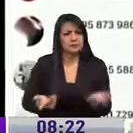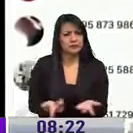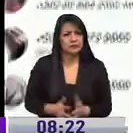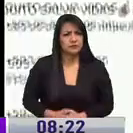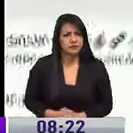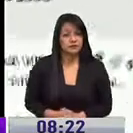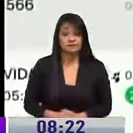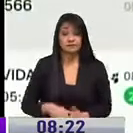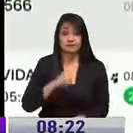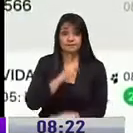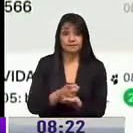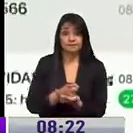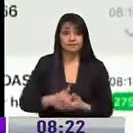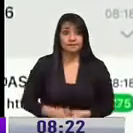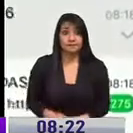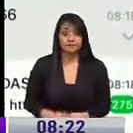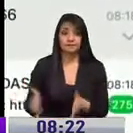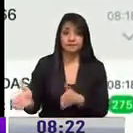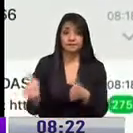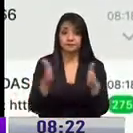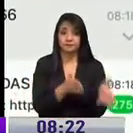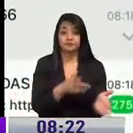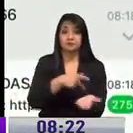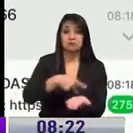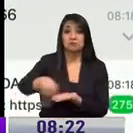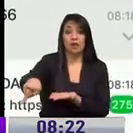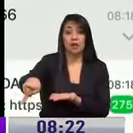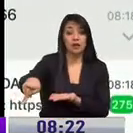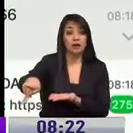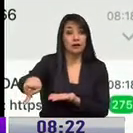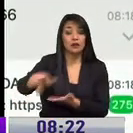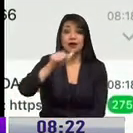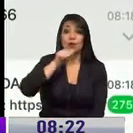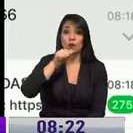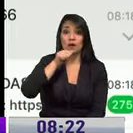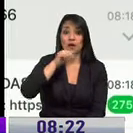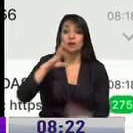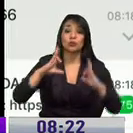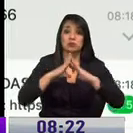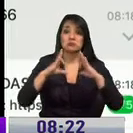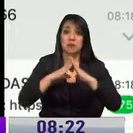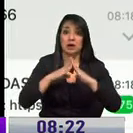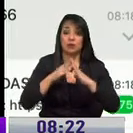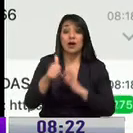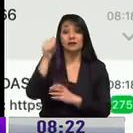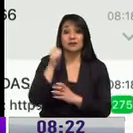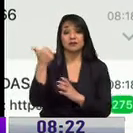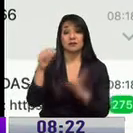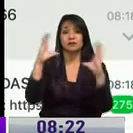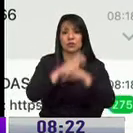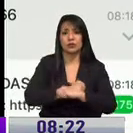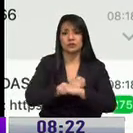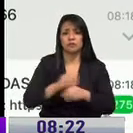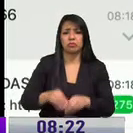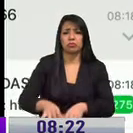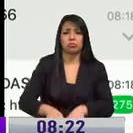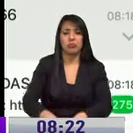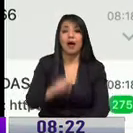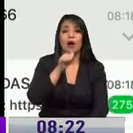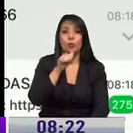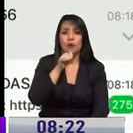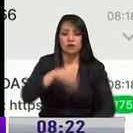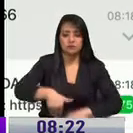es una verdad. Mientras los que pagamos el agua en Tumbaco tenemos desde la noche, así se desperdicia el agua. Parece río, calle Norberto